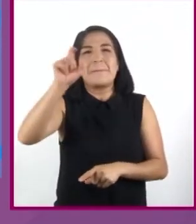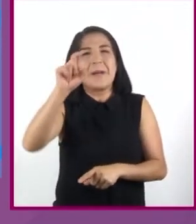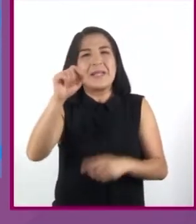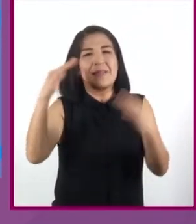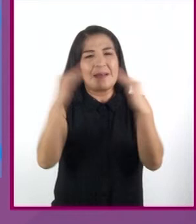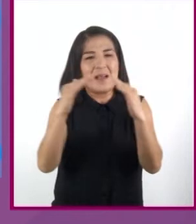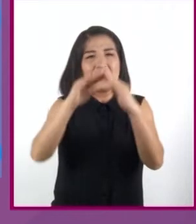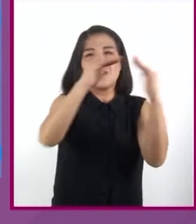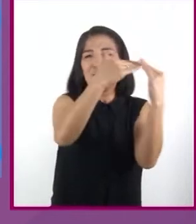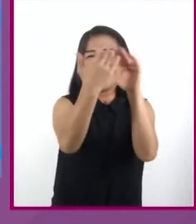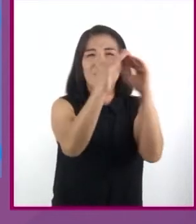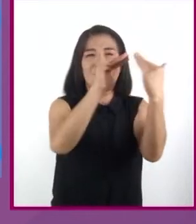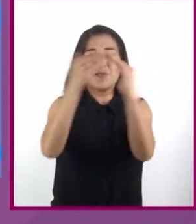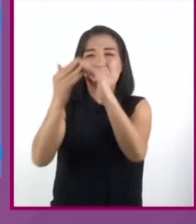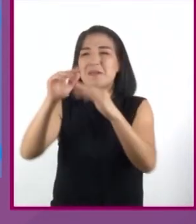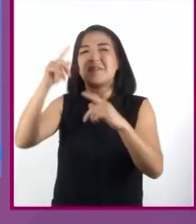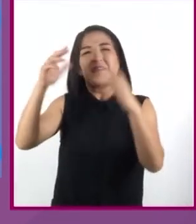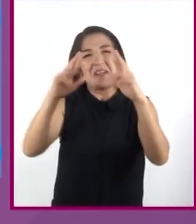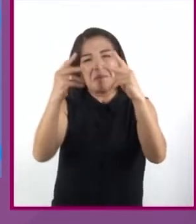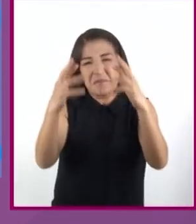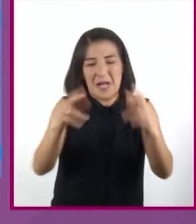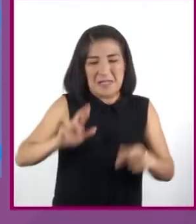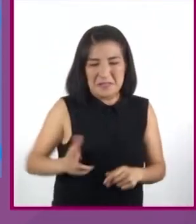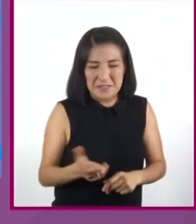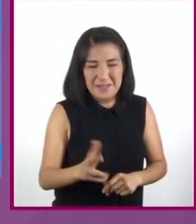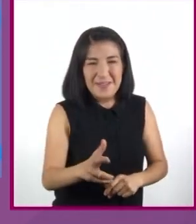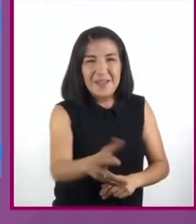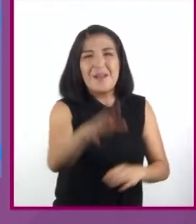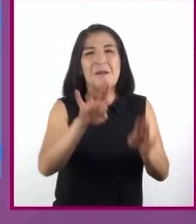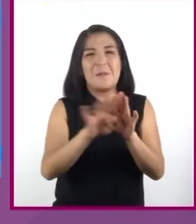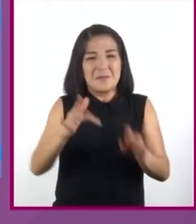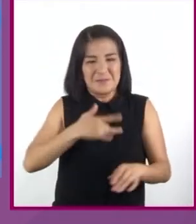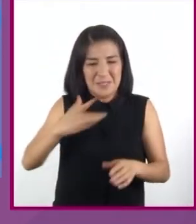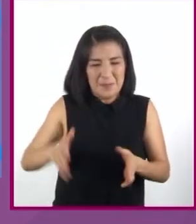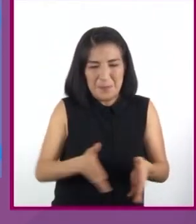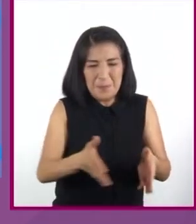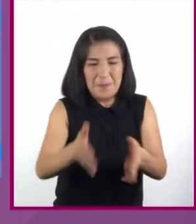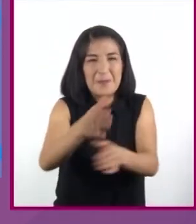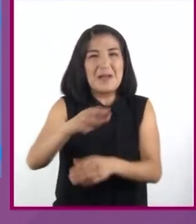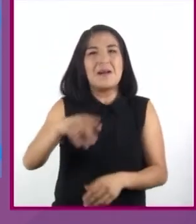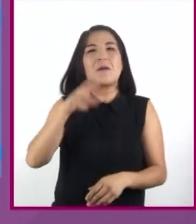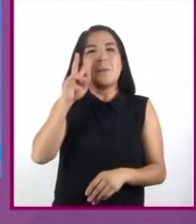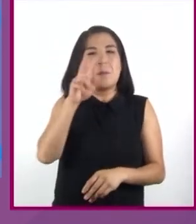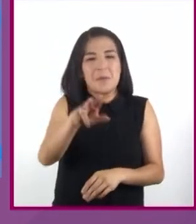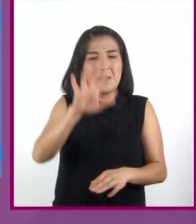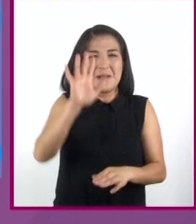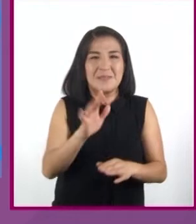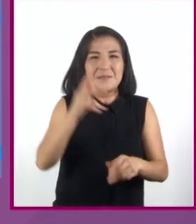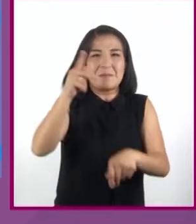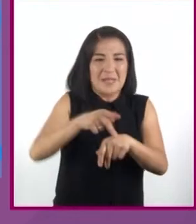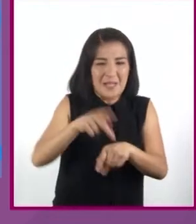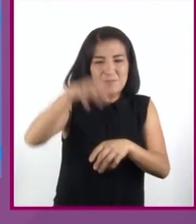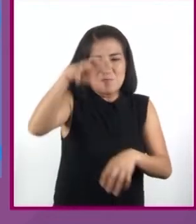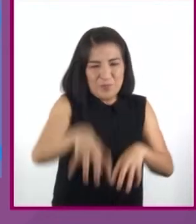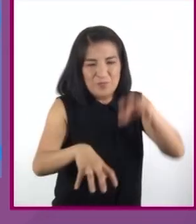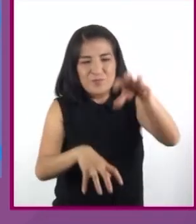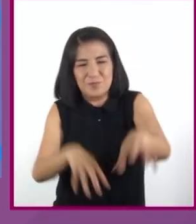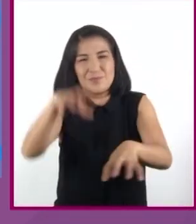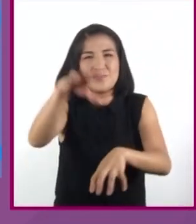caña brava construidas a la orilla de un río de aguas diáfanas que se precipitaban por un lecho de piedras